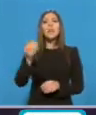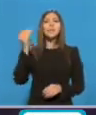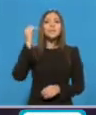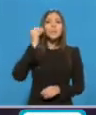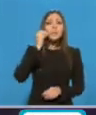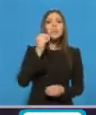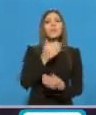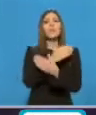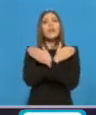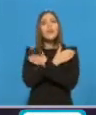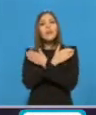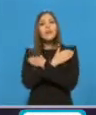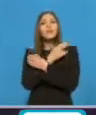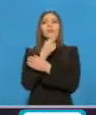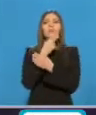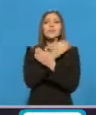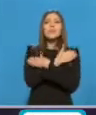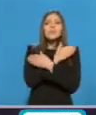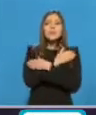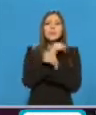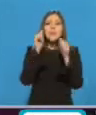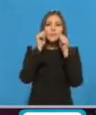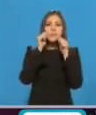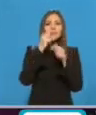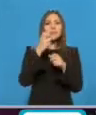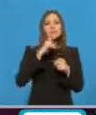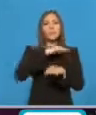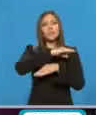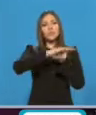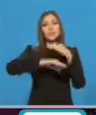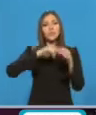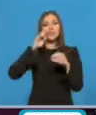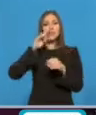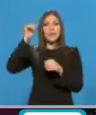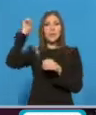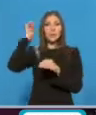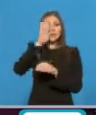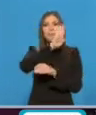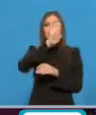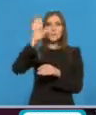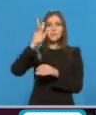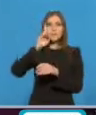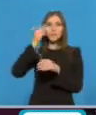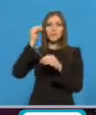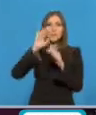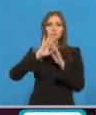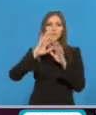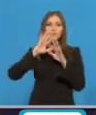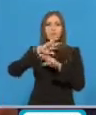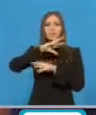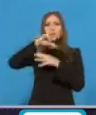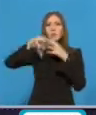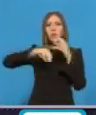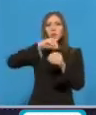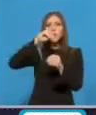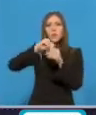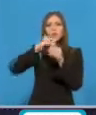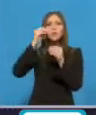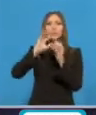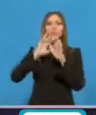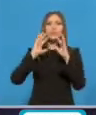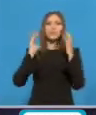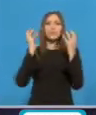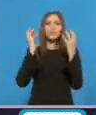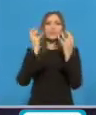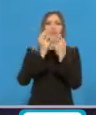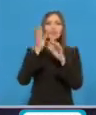energía. Vean toda la energía que está atrás de nosotros. El universo nos está emanando energía y si nosotros la guardamos y la bloqueamos,